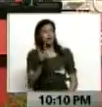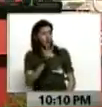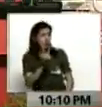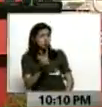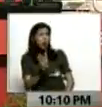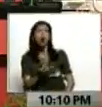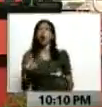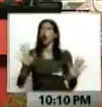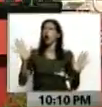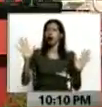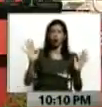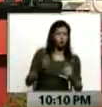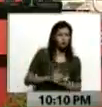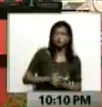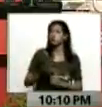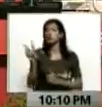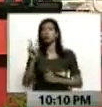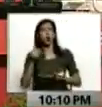Venezuela sos